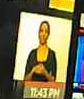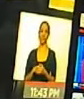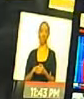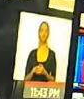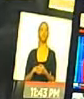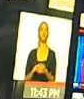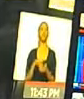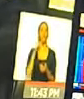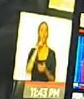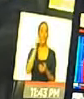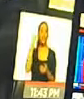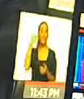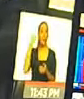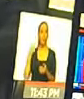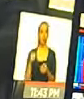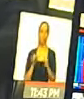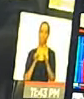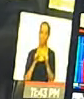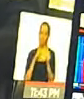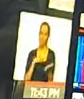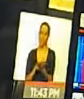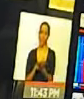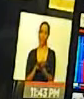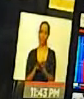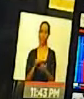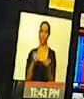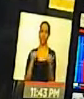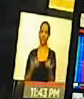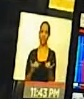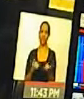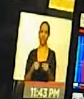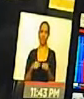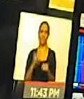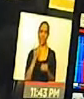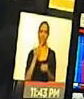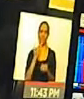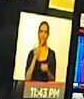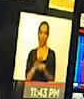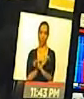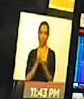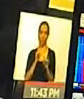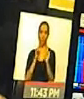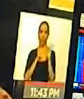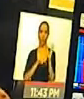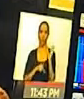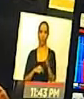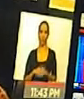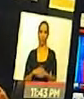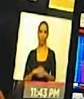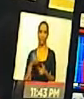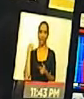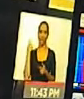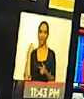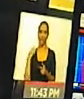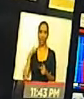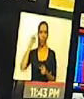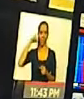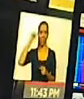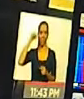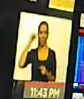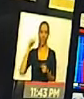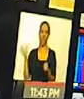que sigue pasando. Y bueno, ya estamos casi culminando este programa. Ayer se nos pasó un videito que